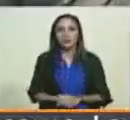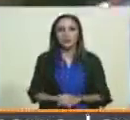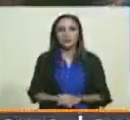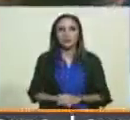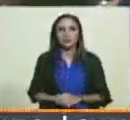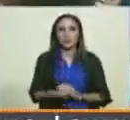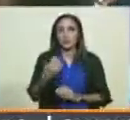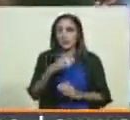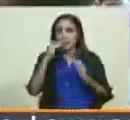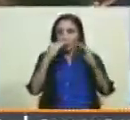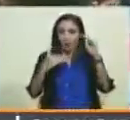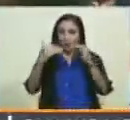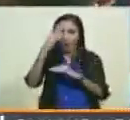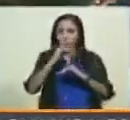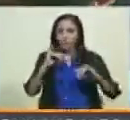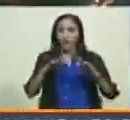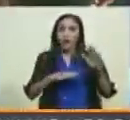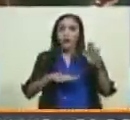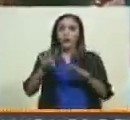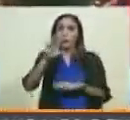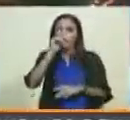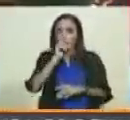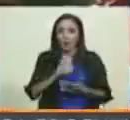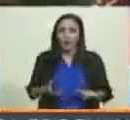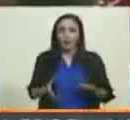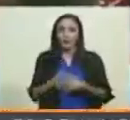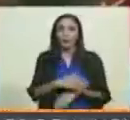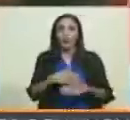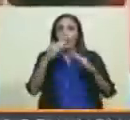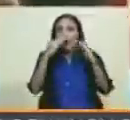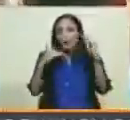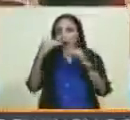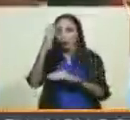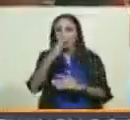Está grandote, mi hija. 14 años.